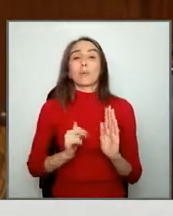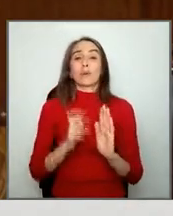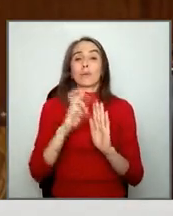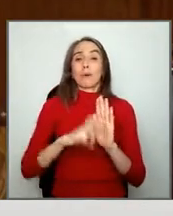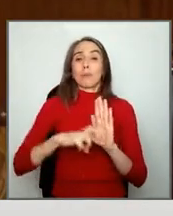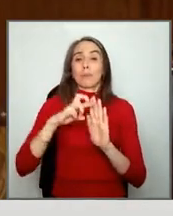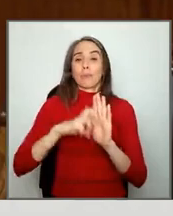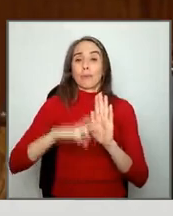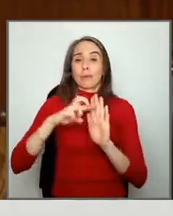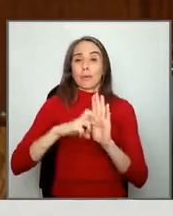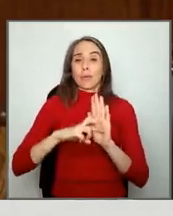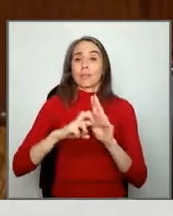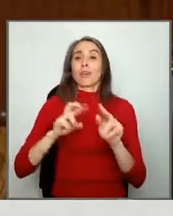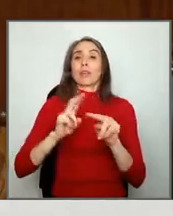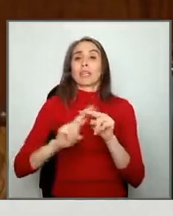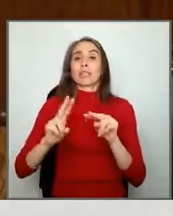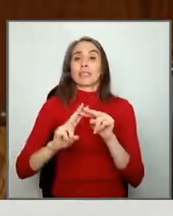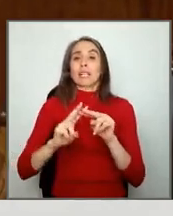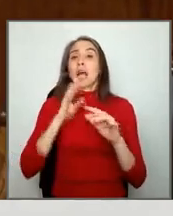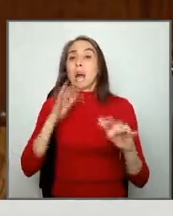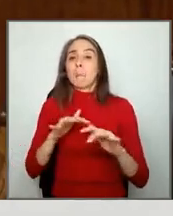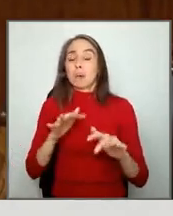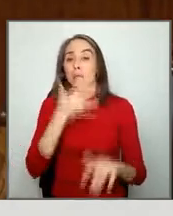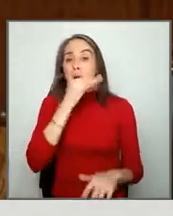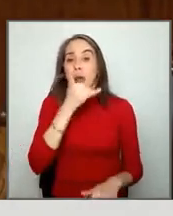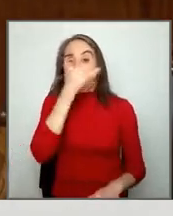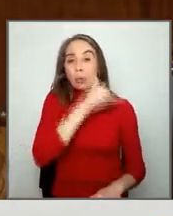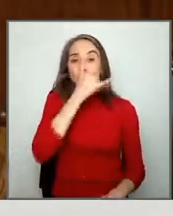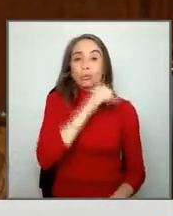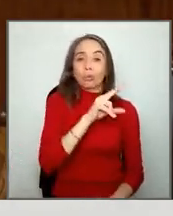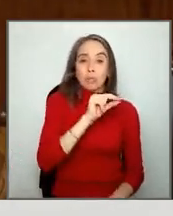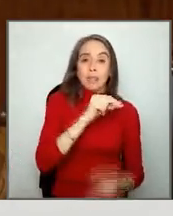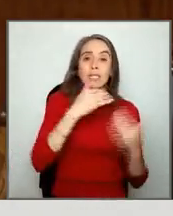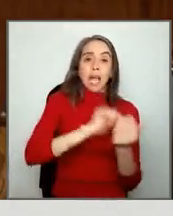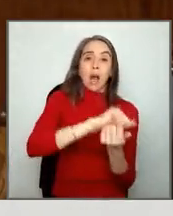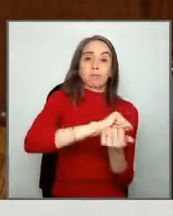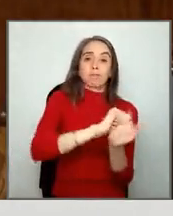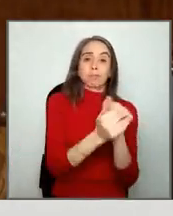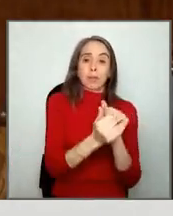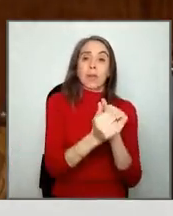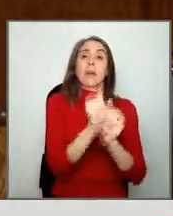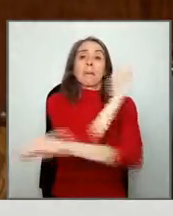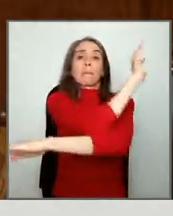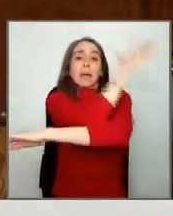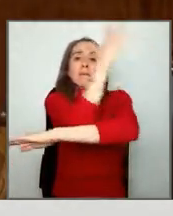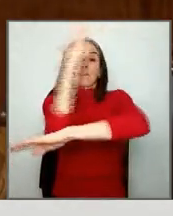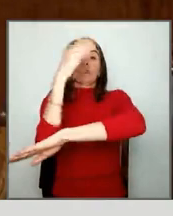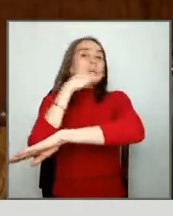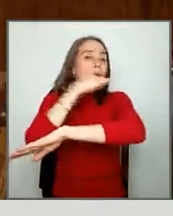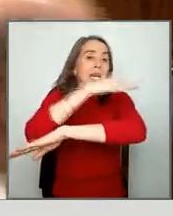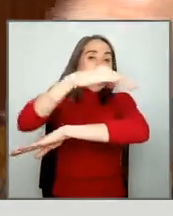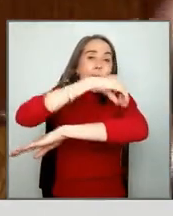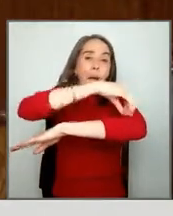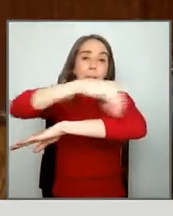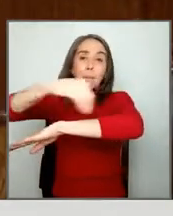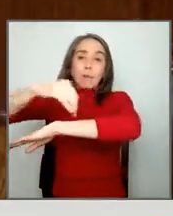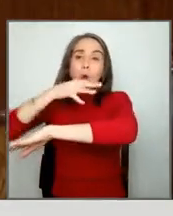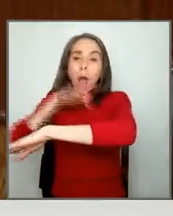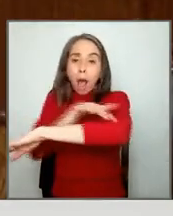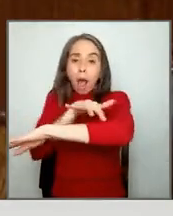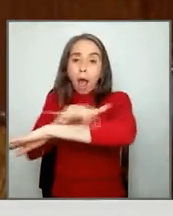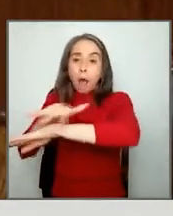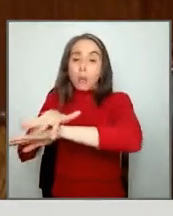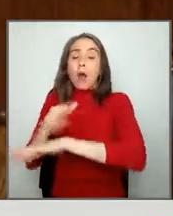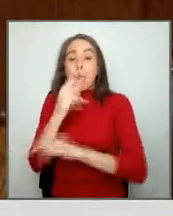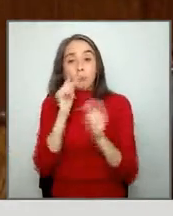se desarrollen para la utilización de aguas grises tratadas de uso Silva agropecuario y velará por su adecuado cumplimiento sin